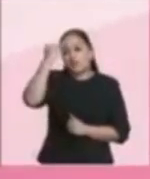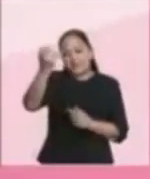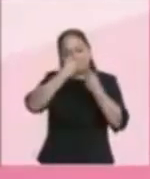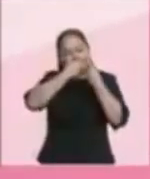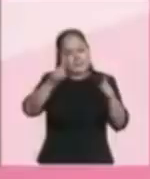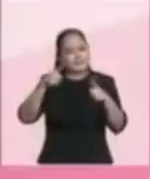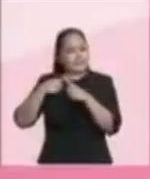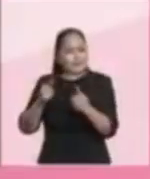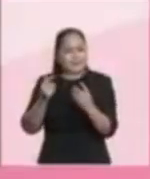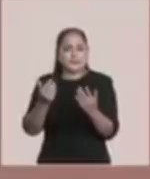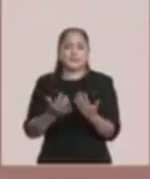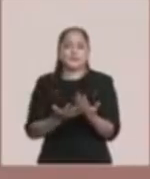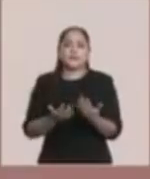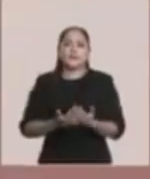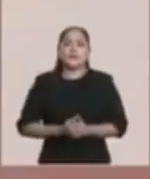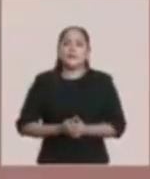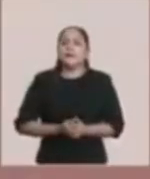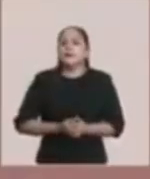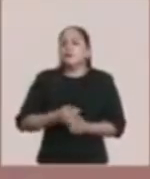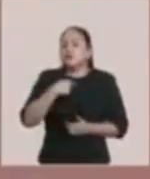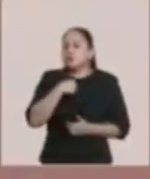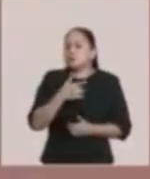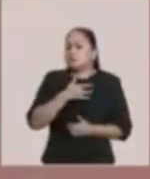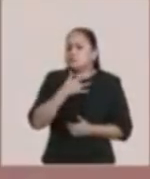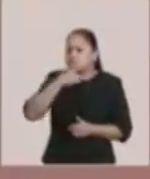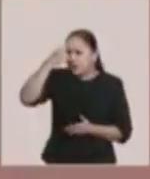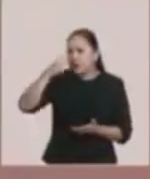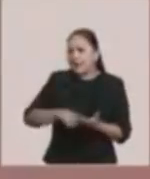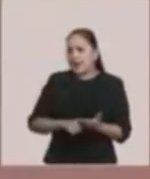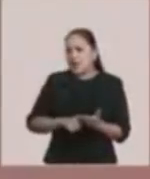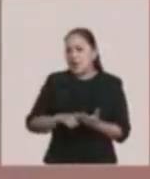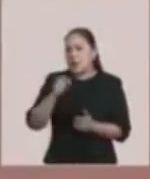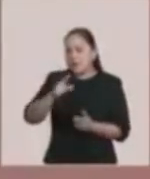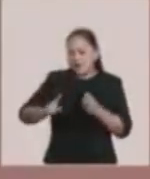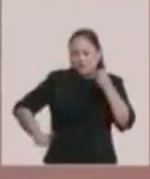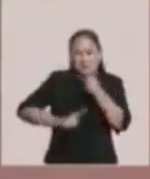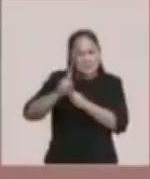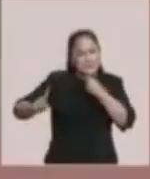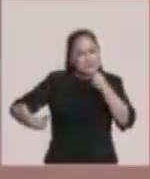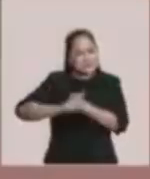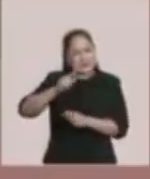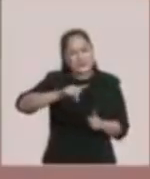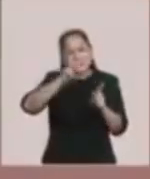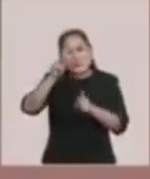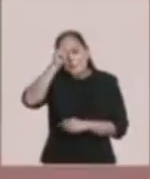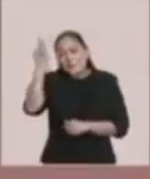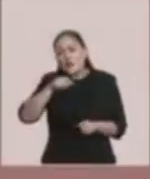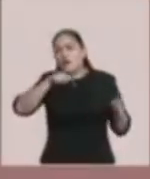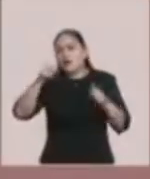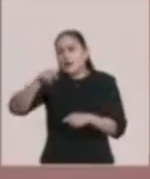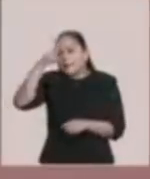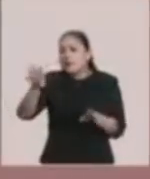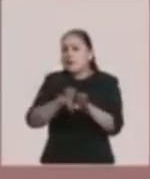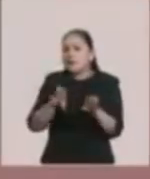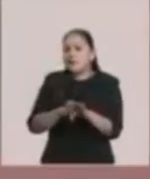distintas. Yo creo que la violencia se desató en el país porque